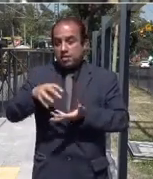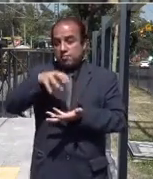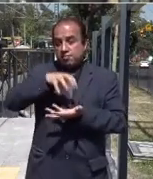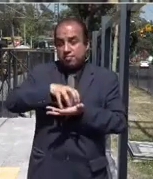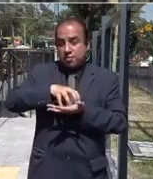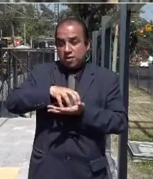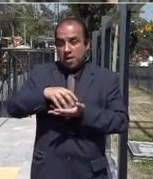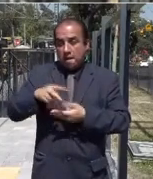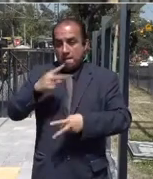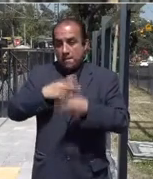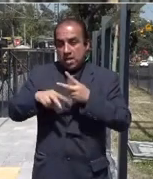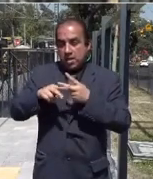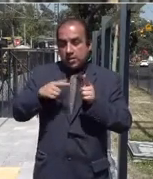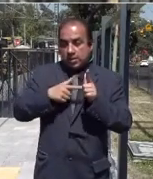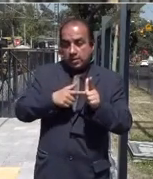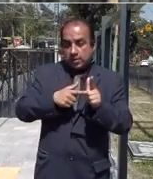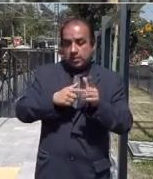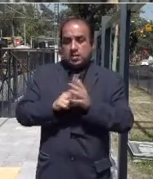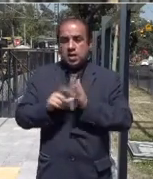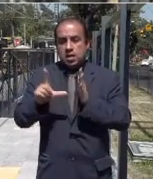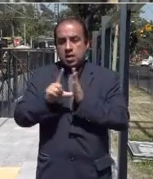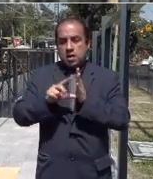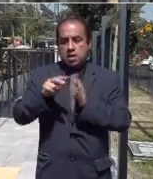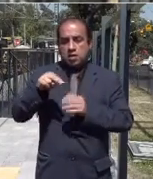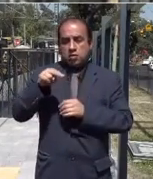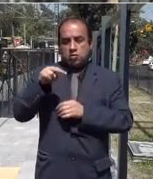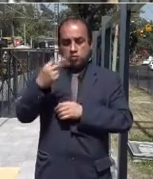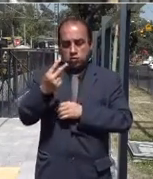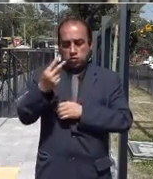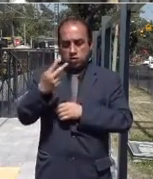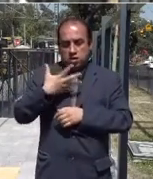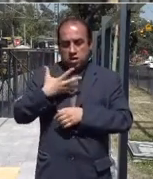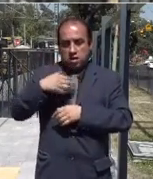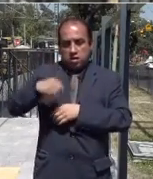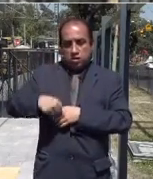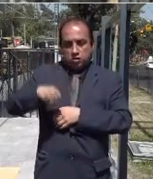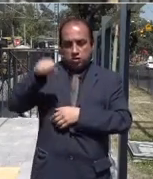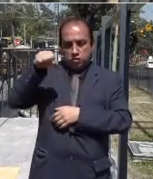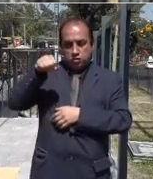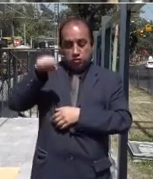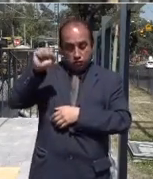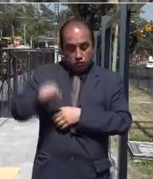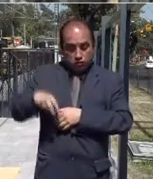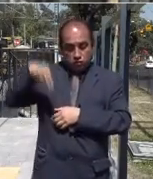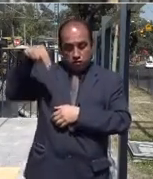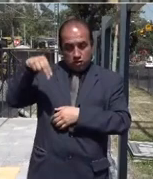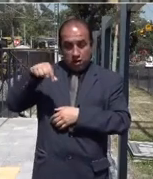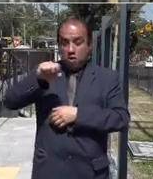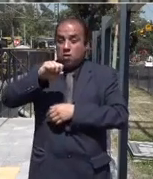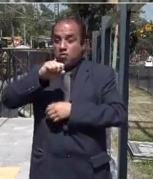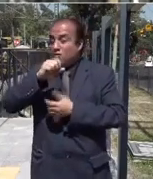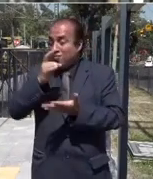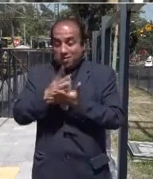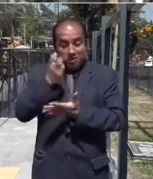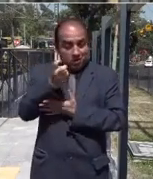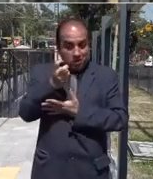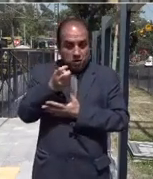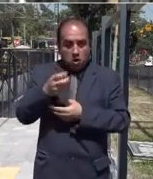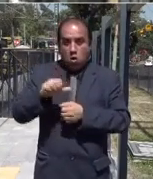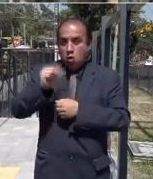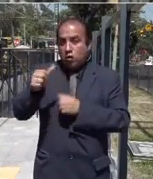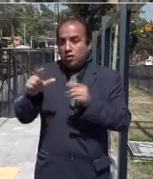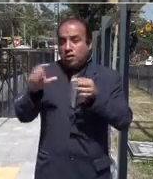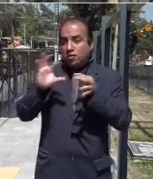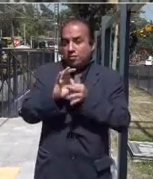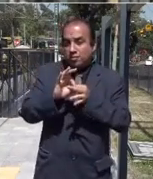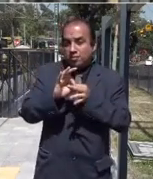es otra conexión sur a norte. No solo eso, sigue otra conexión sur a norte con la